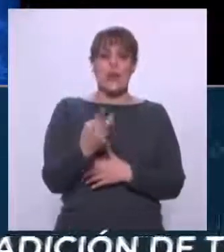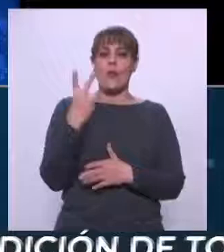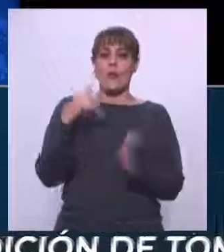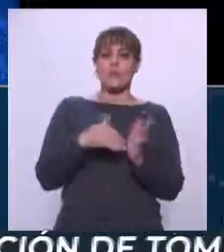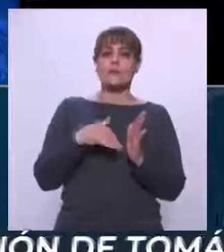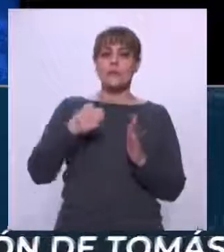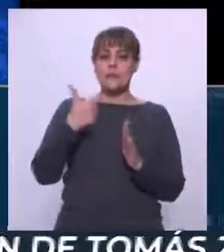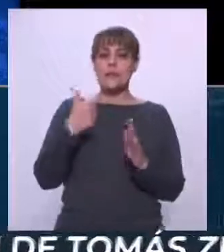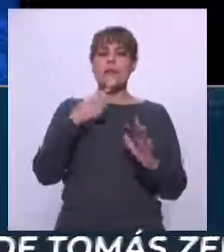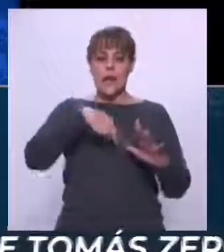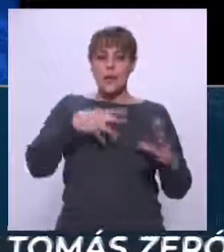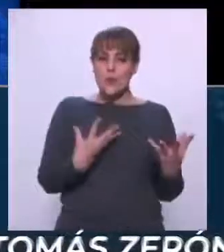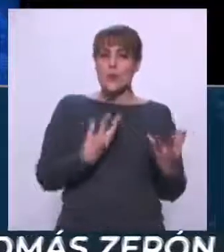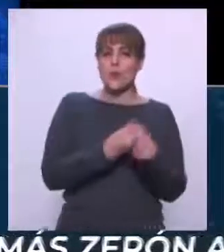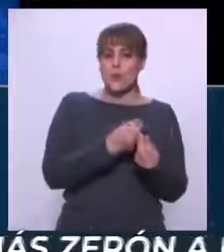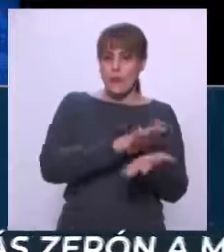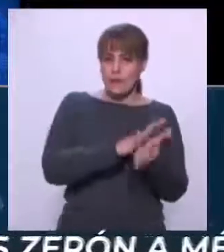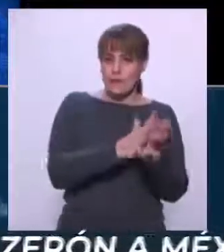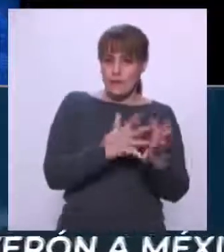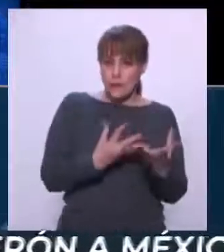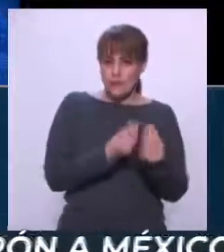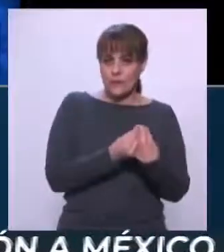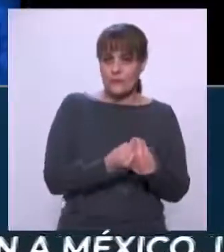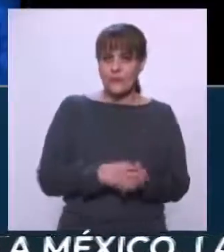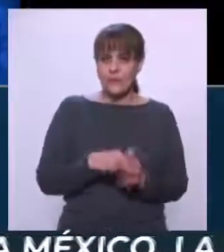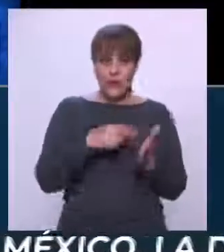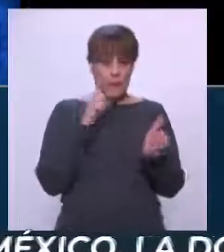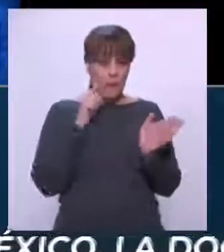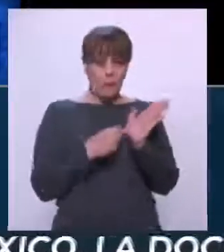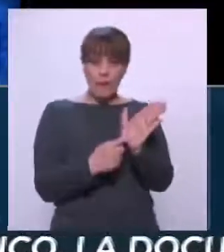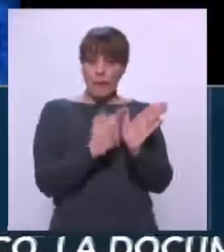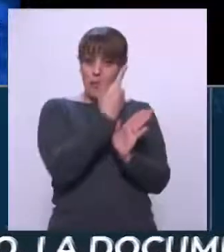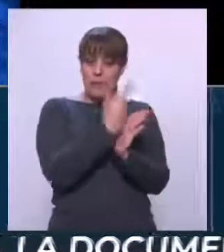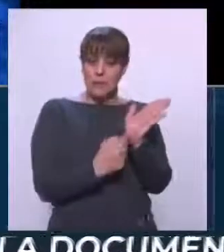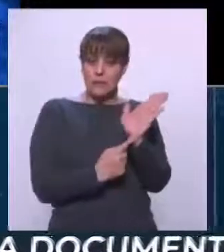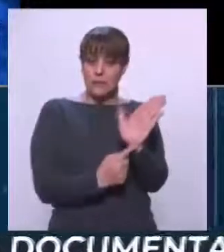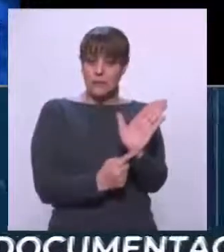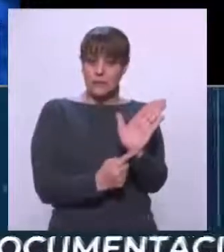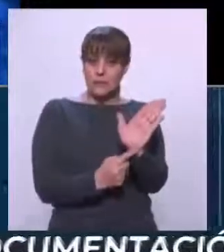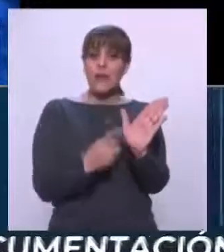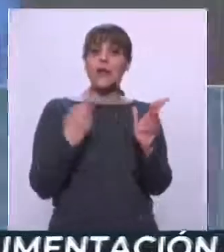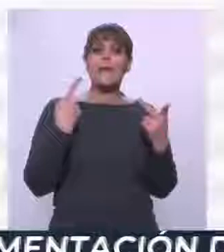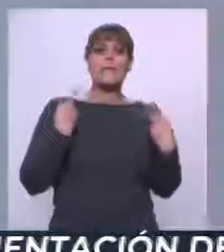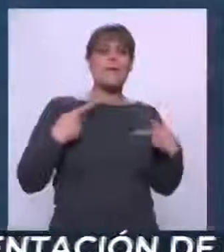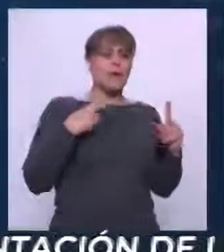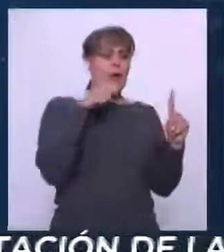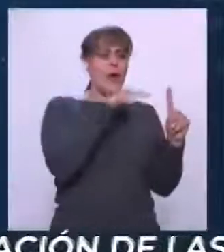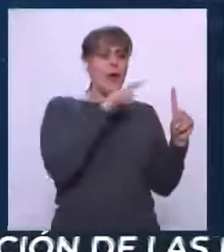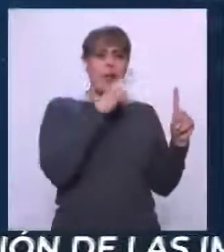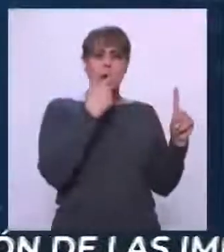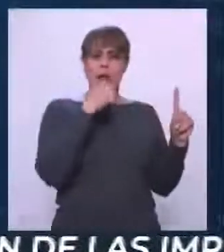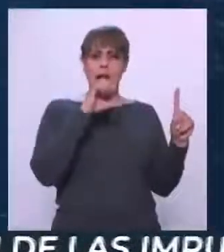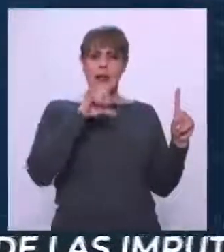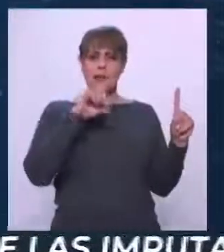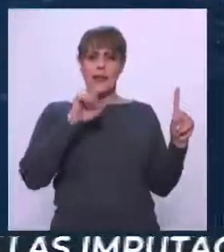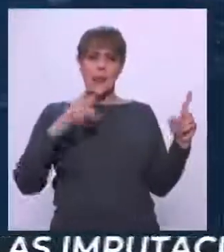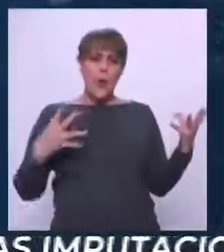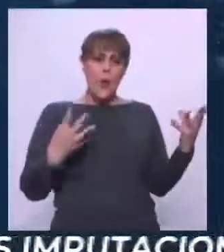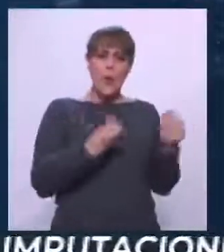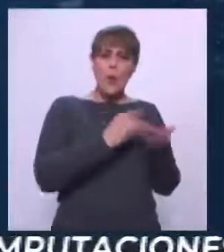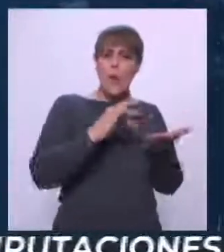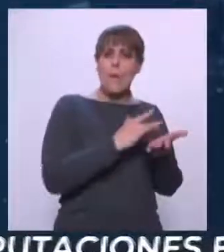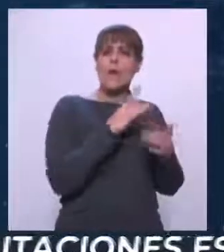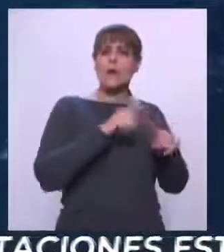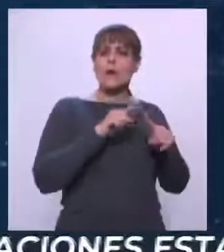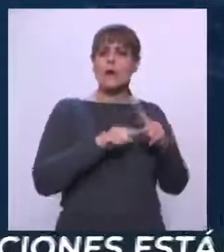claramente. Y pues aquí está la lista, es de los aliados de Luis Carlos Ugalde, que además yo